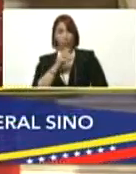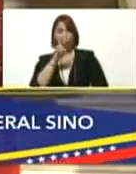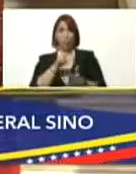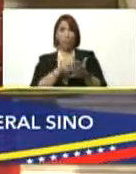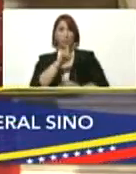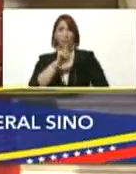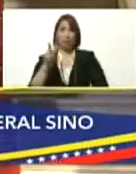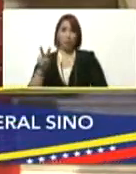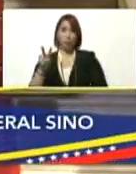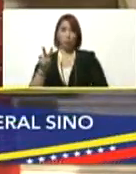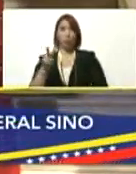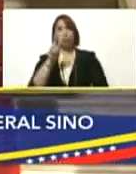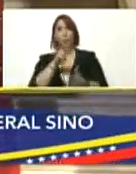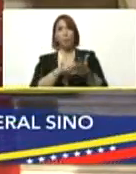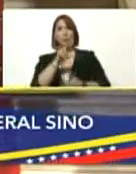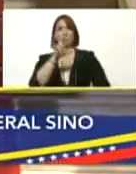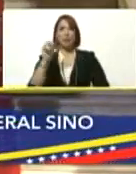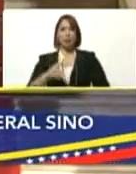2022-2030,